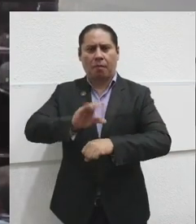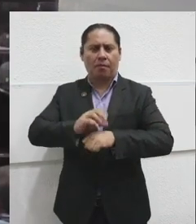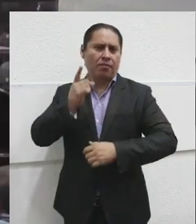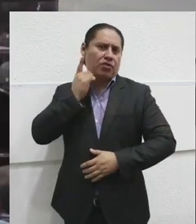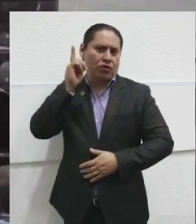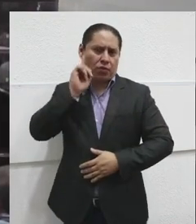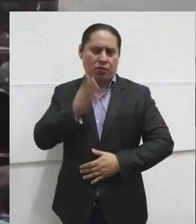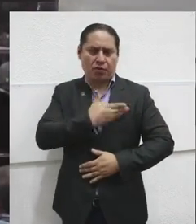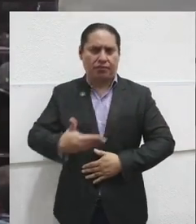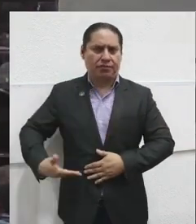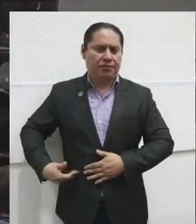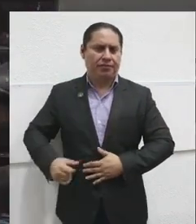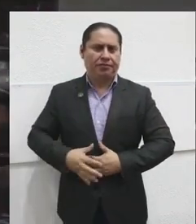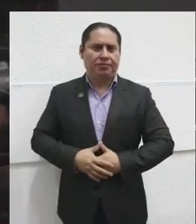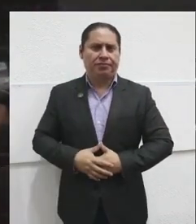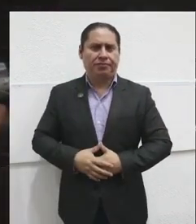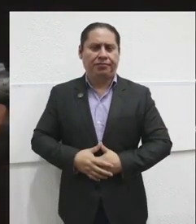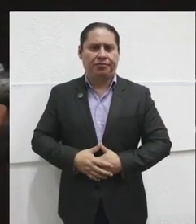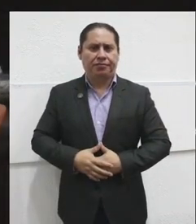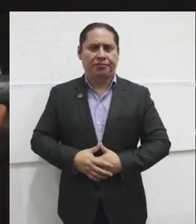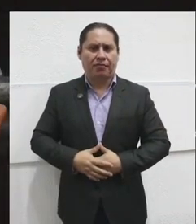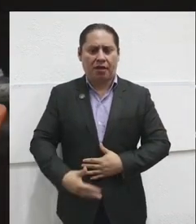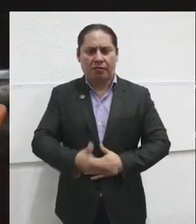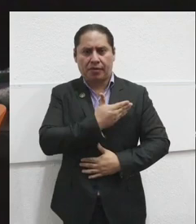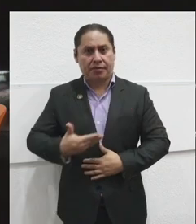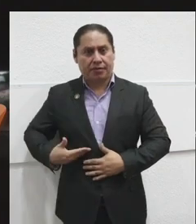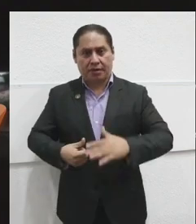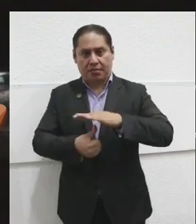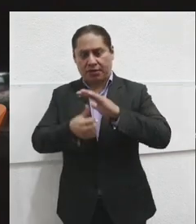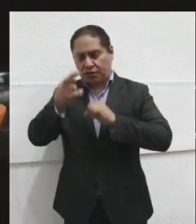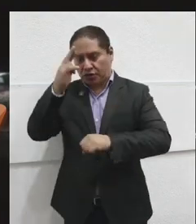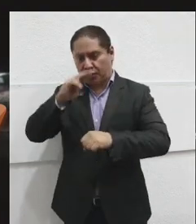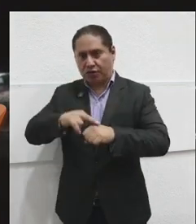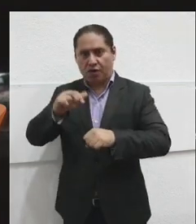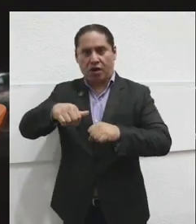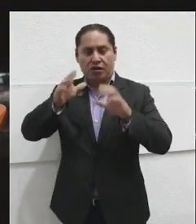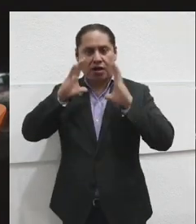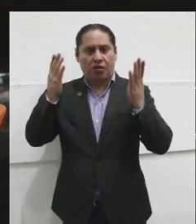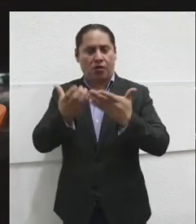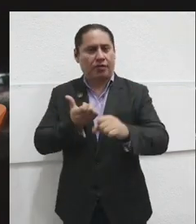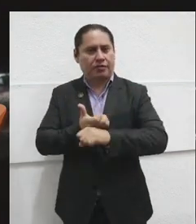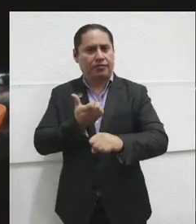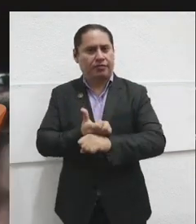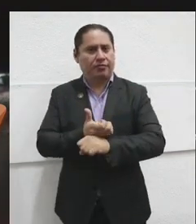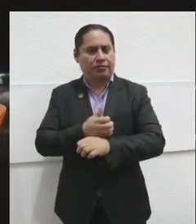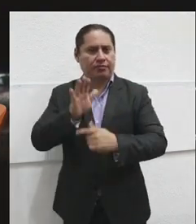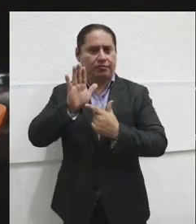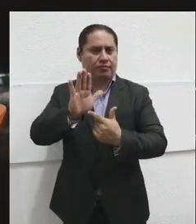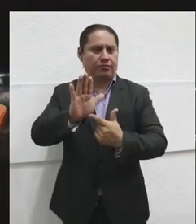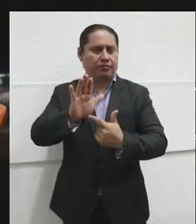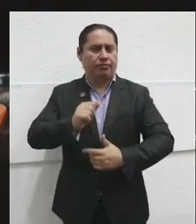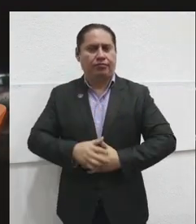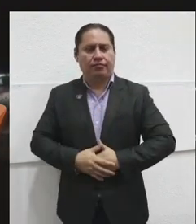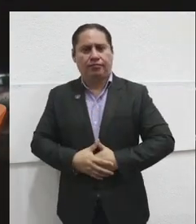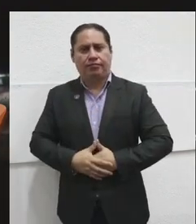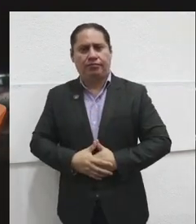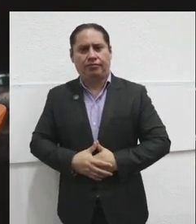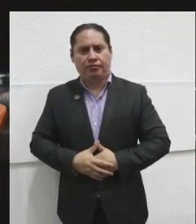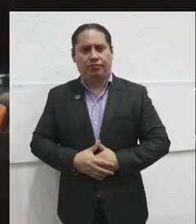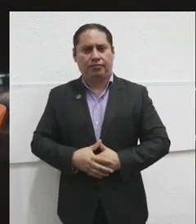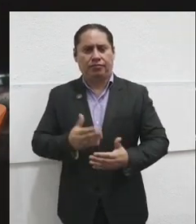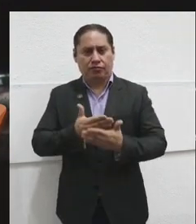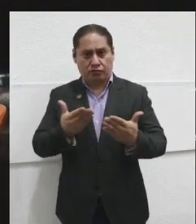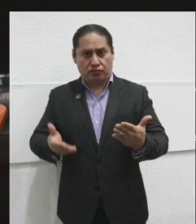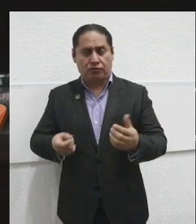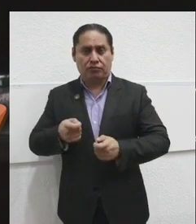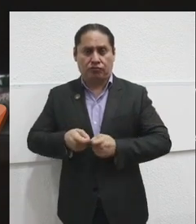Correa González de lectura al documento de cuenta. Honorable Congreso del Estado de Chiapas presente, por este medio